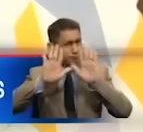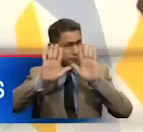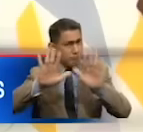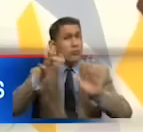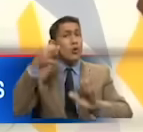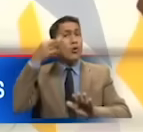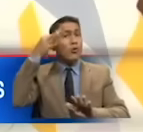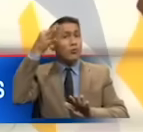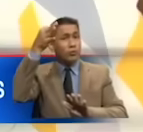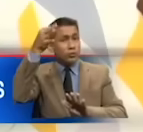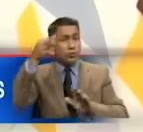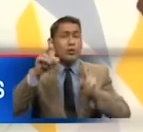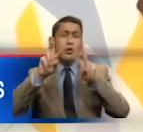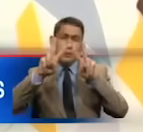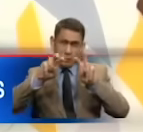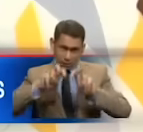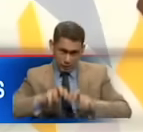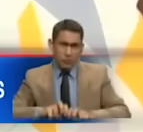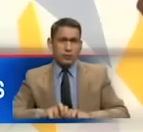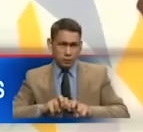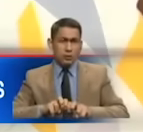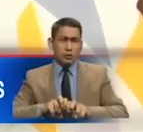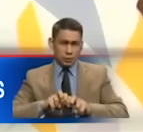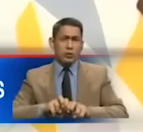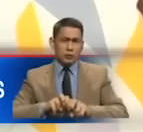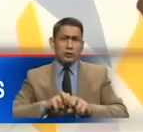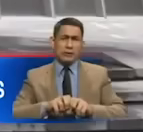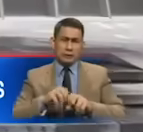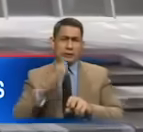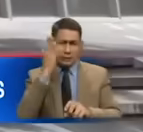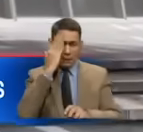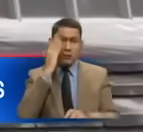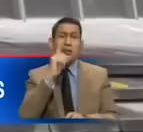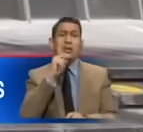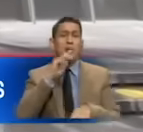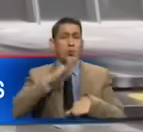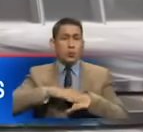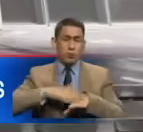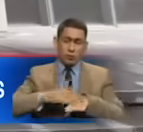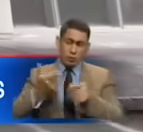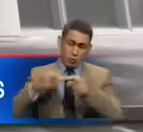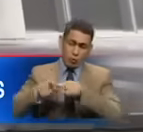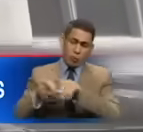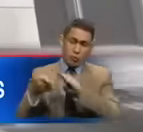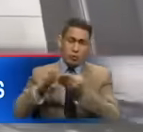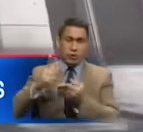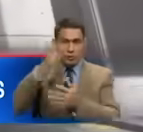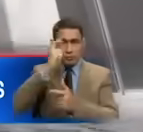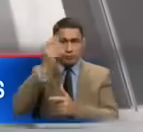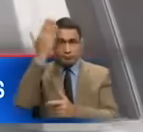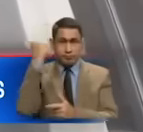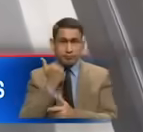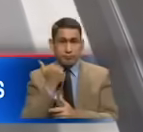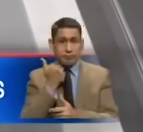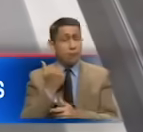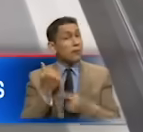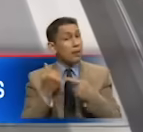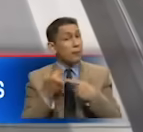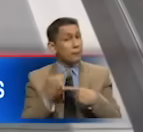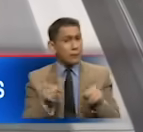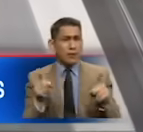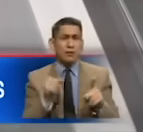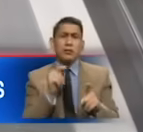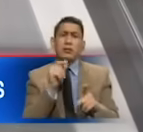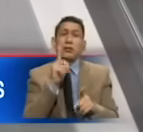tiene que unirse a la investigación por el crimen intelectual de Fernando Villavicencio. Pero la identificación de sus autores intelectuales es lo que falta en este